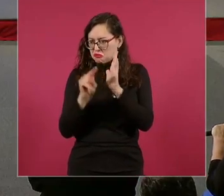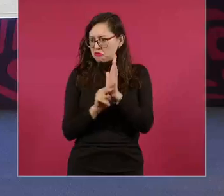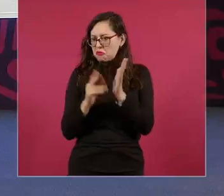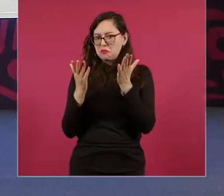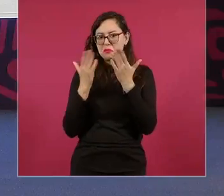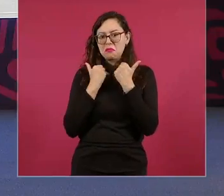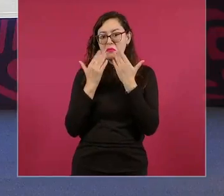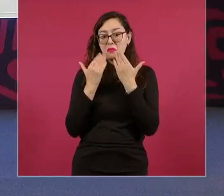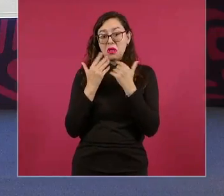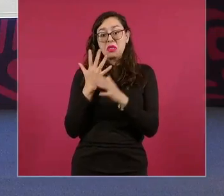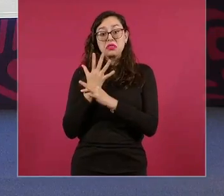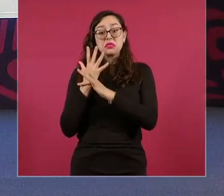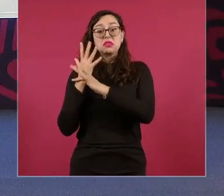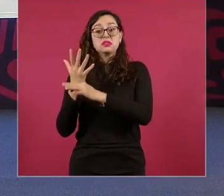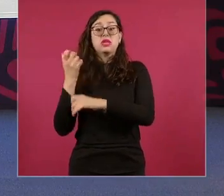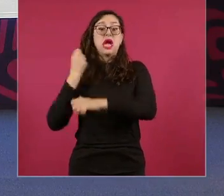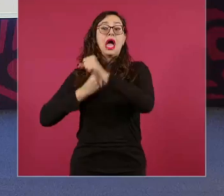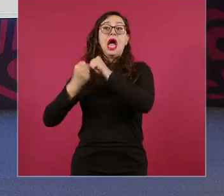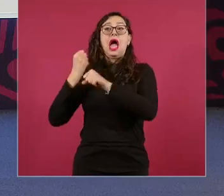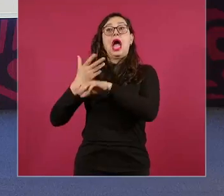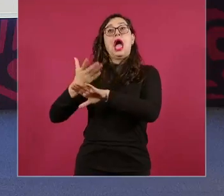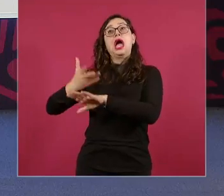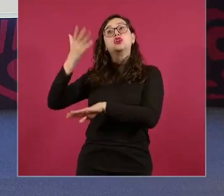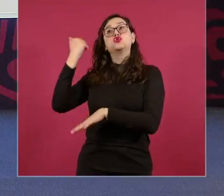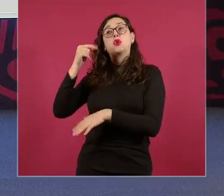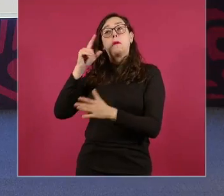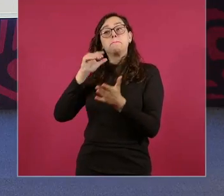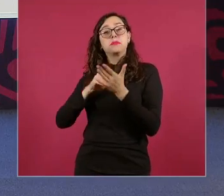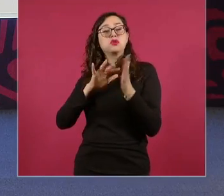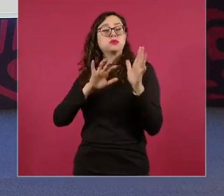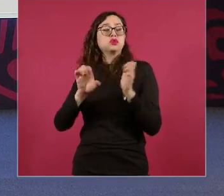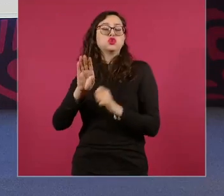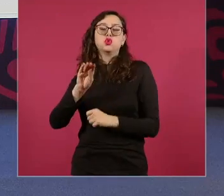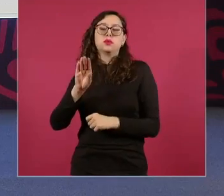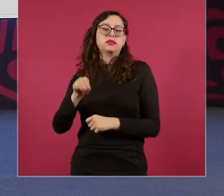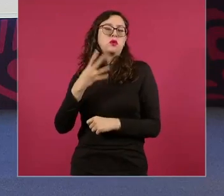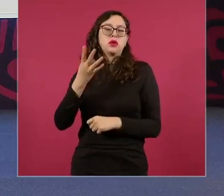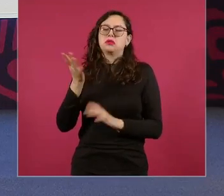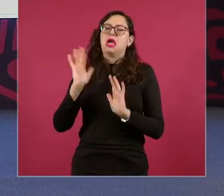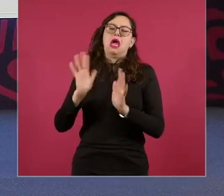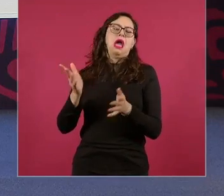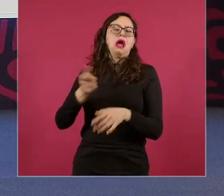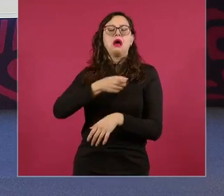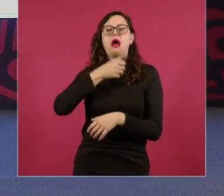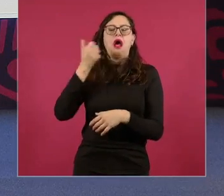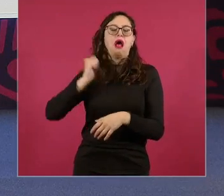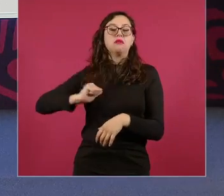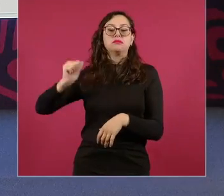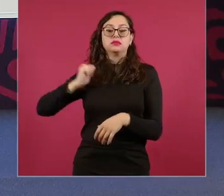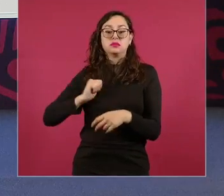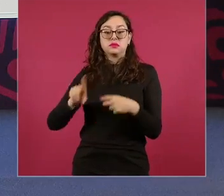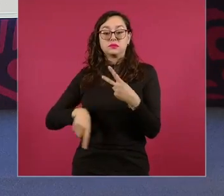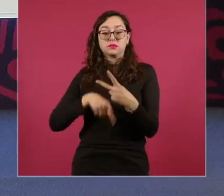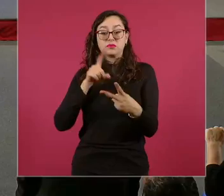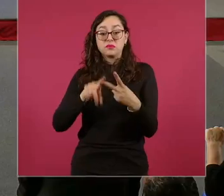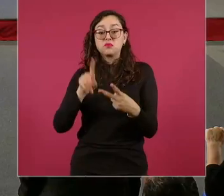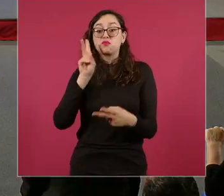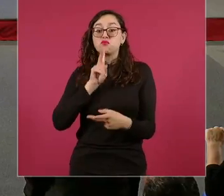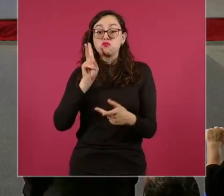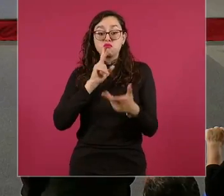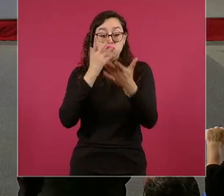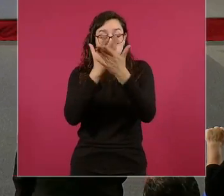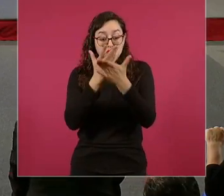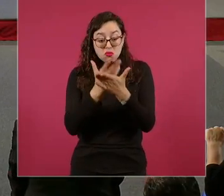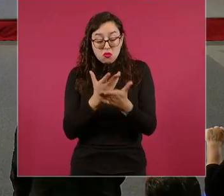en 1994. Dos, que no se realizó un estudio integral de las pruebas